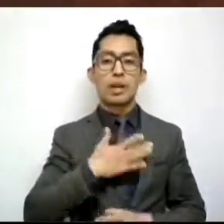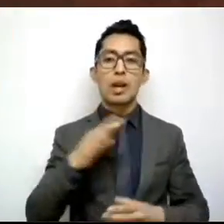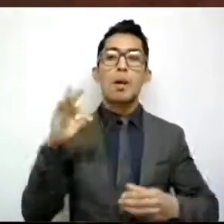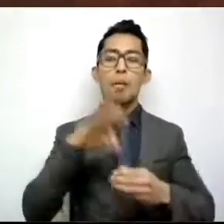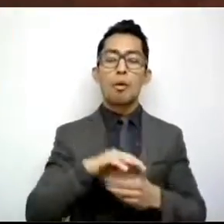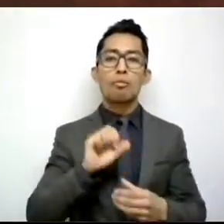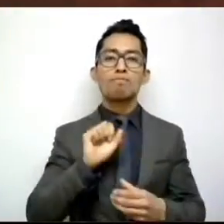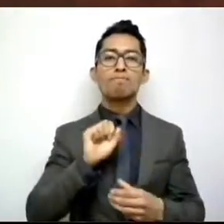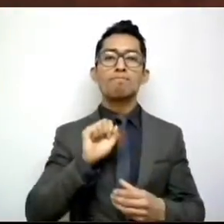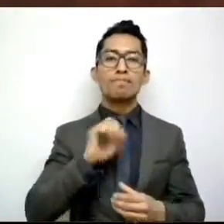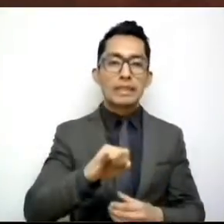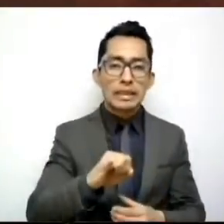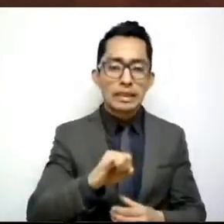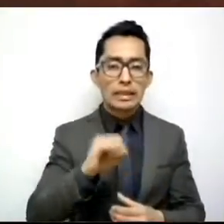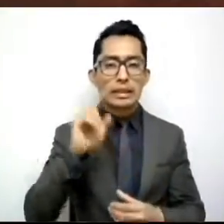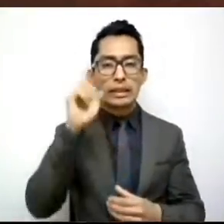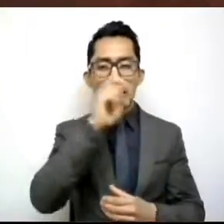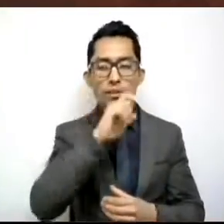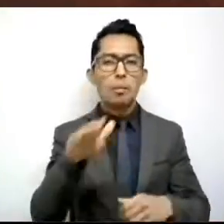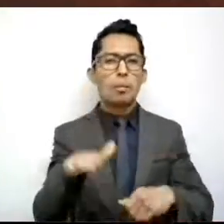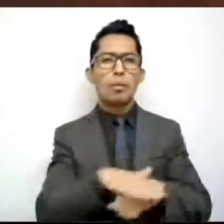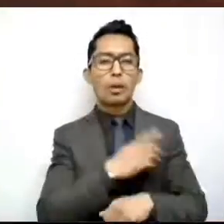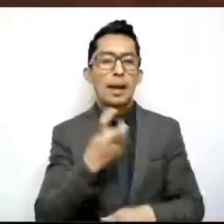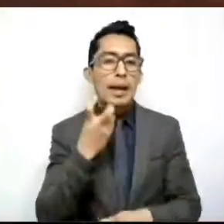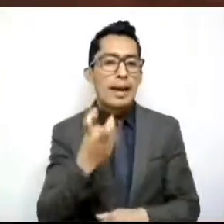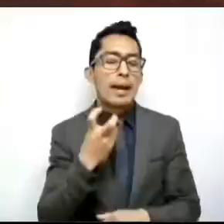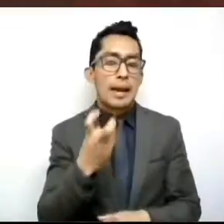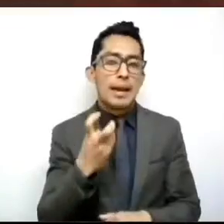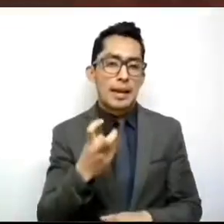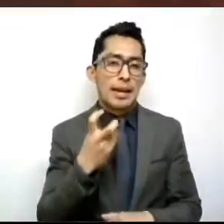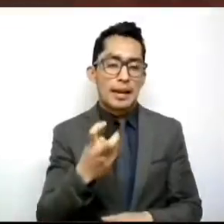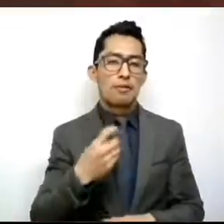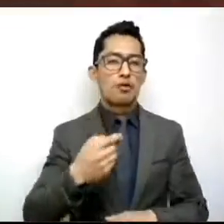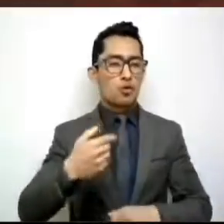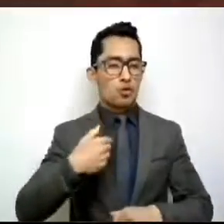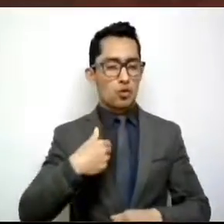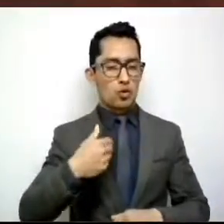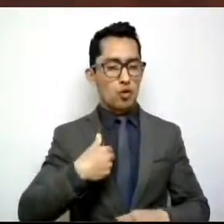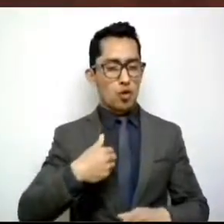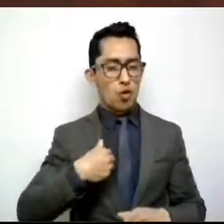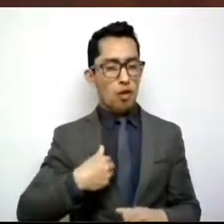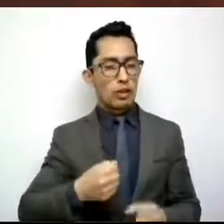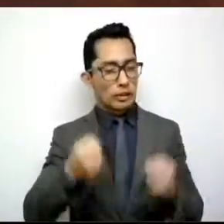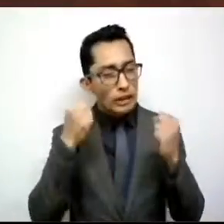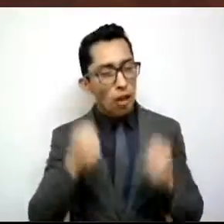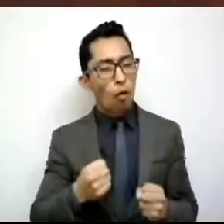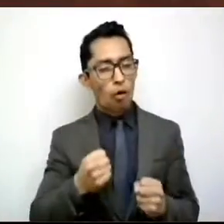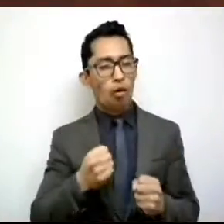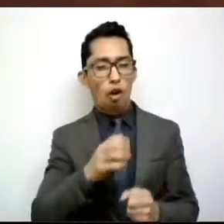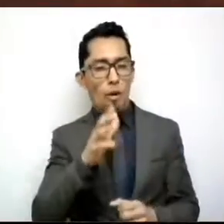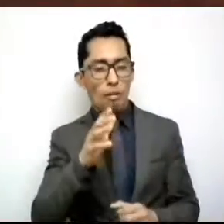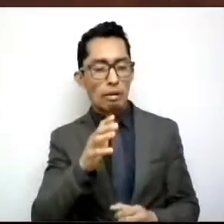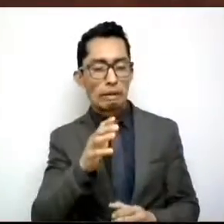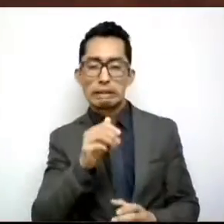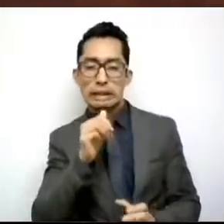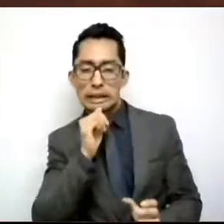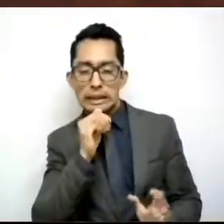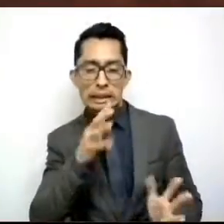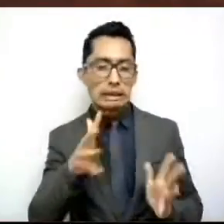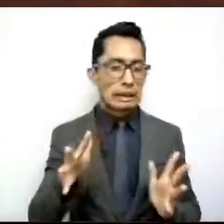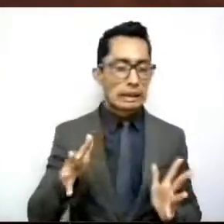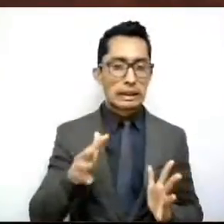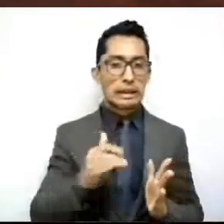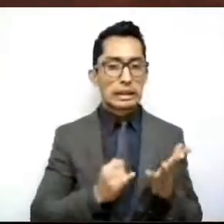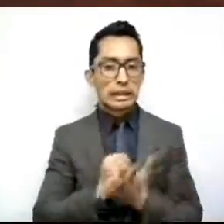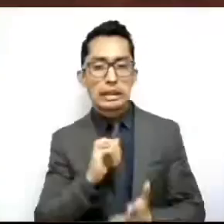favor, por eso, porque no estaba totalmente convencido y totalmente decidido.